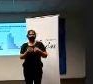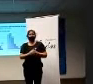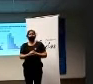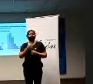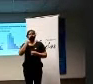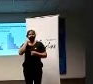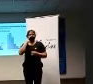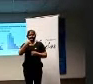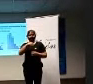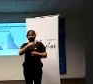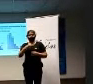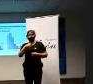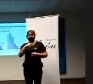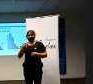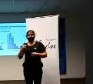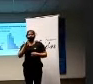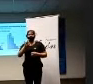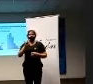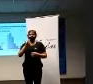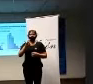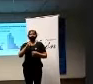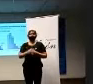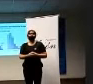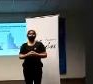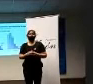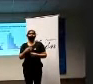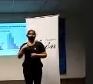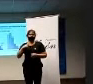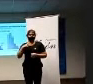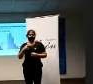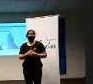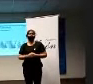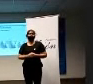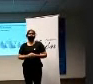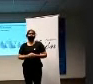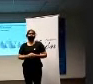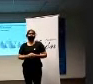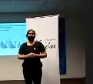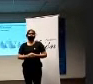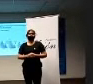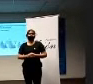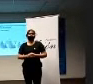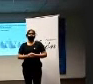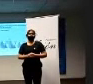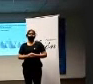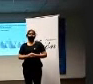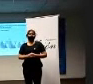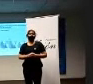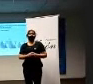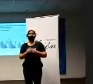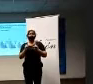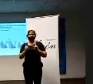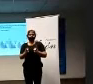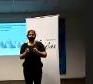que en ambos departamentos disminuyeron en un 80% los casos. Luego seguimos con el eje